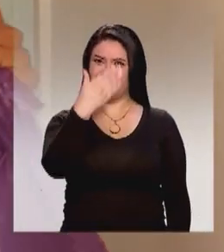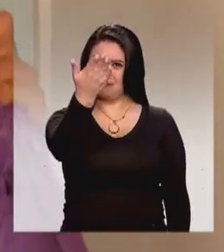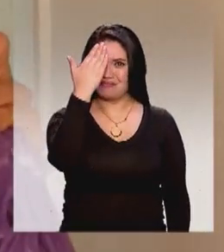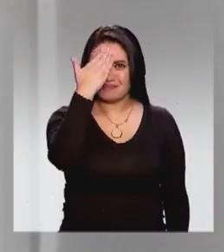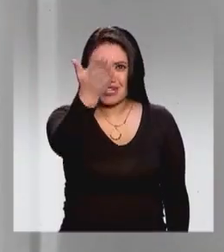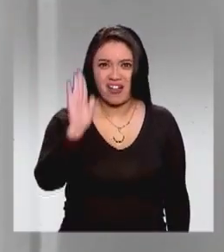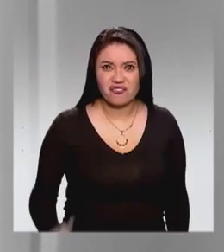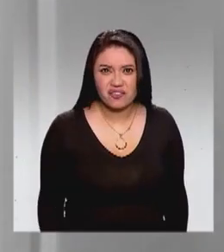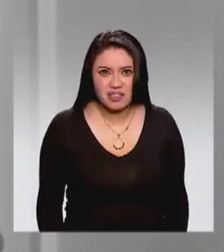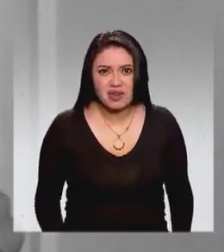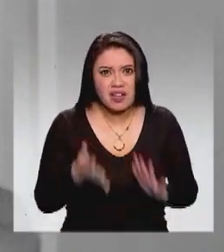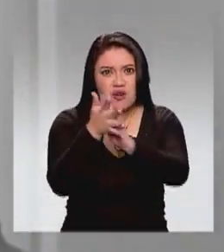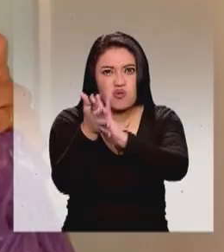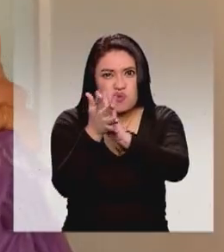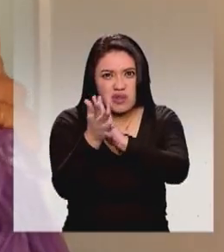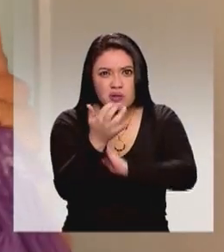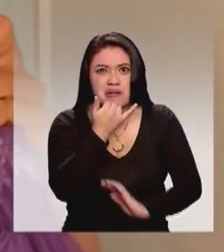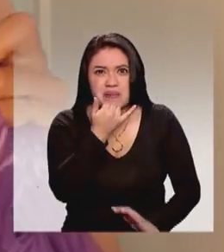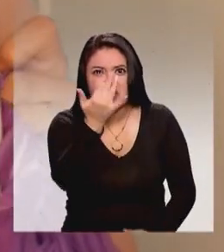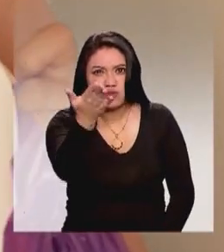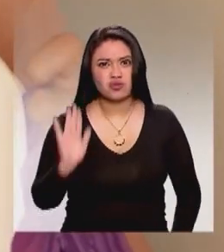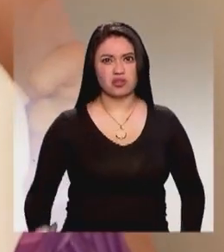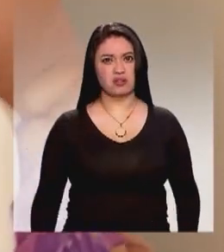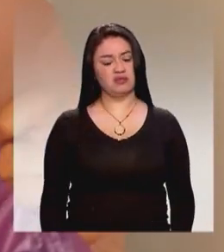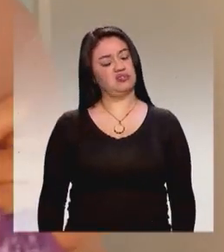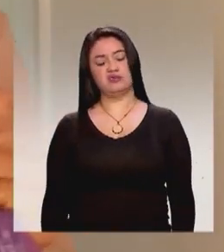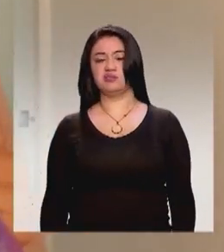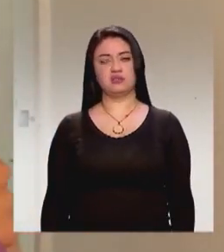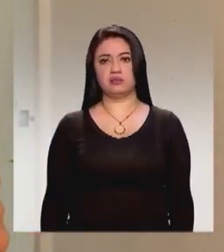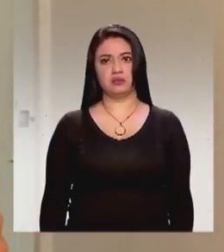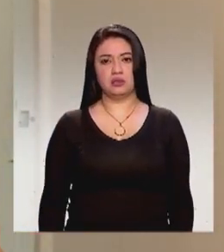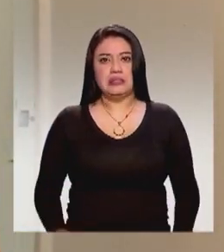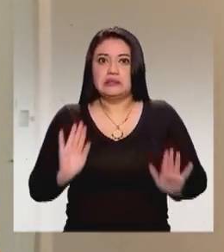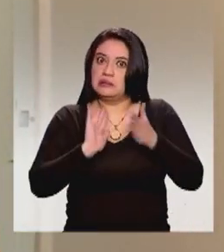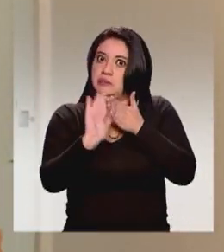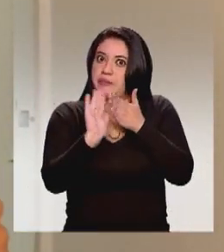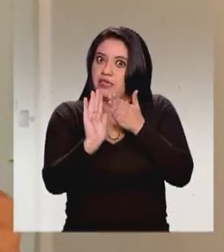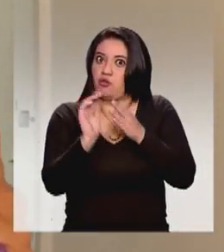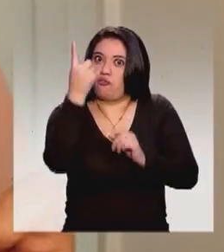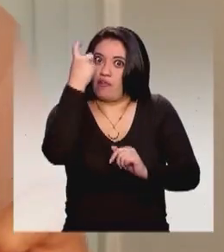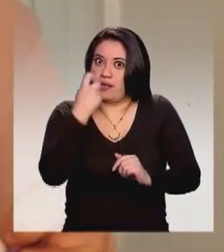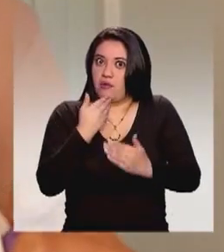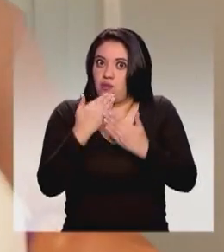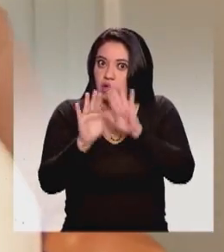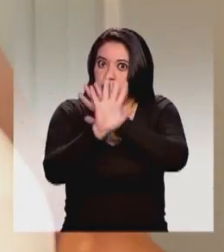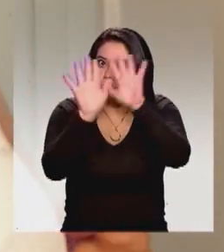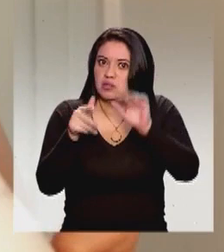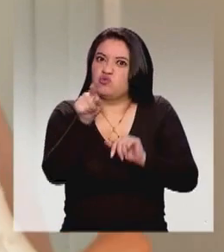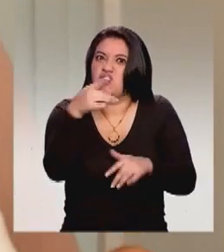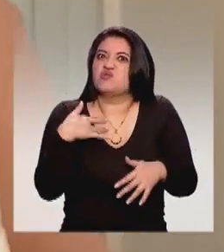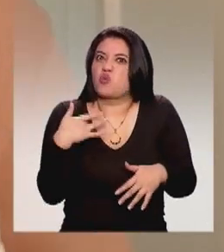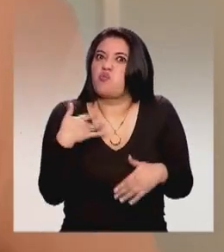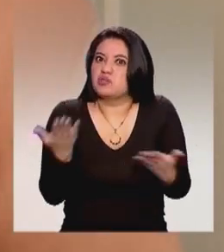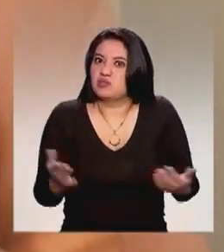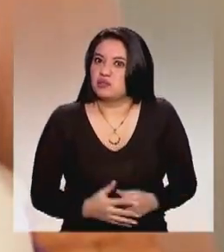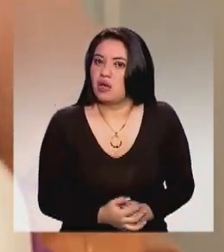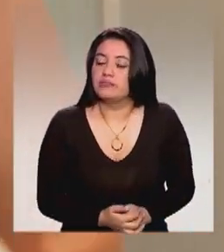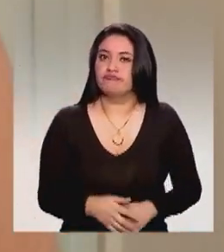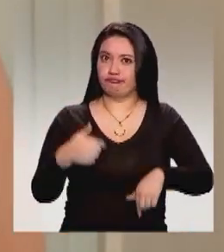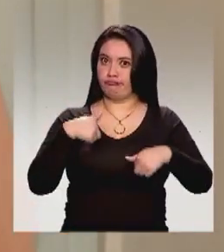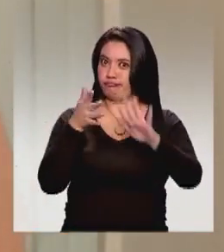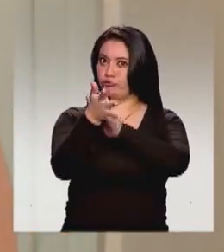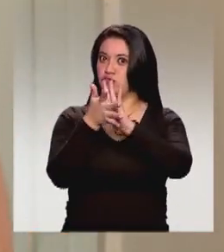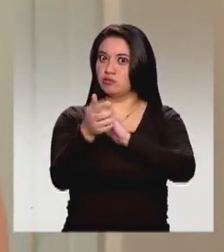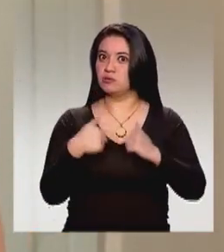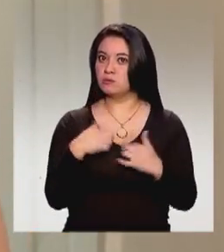creer esto? ¿Pueden creer esto? Oh, disculpe que ni siquiera los he saludado. ¿Cómo están ustedes, amigos? Porque yo traigo